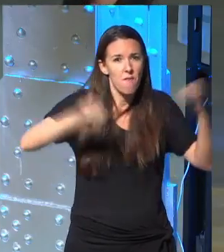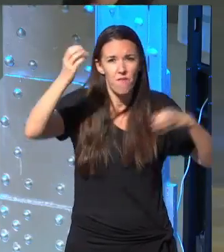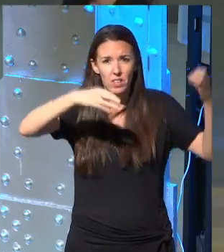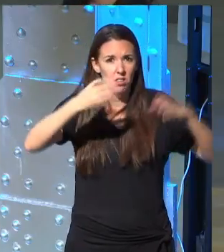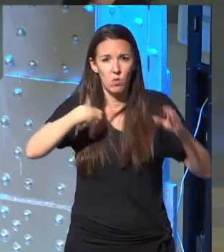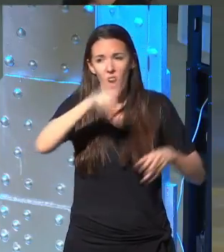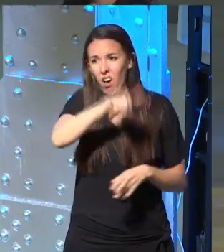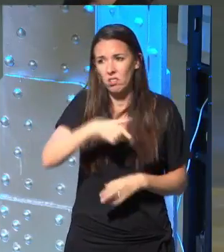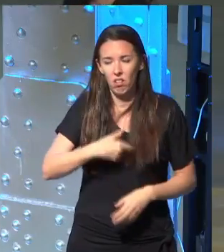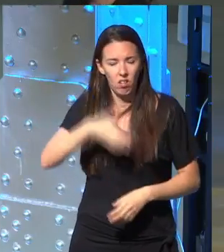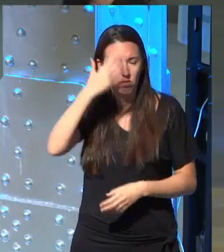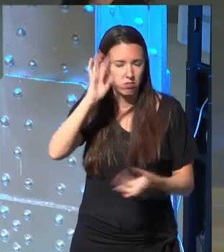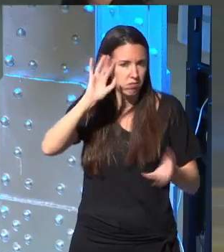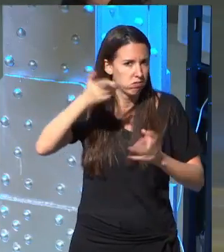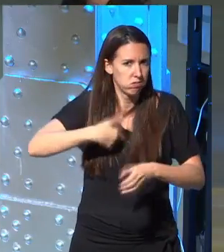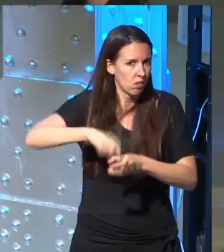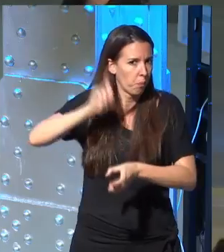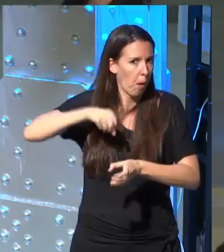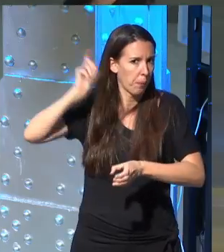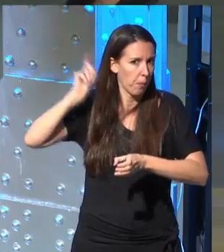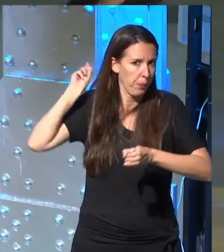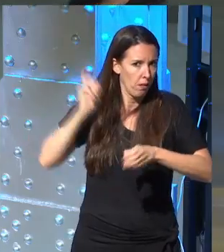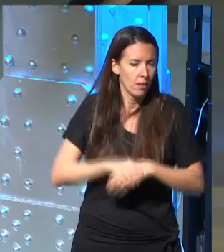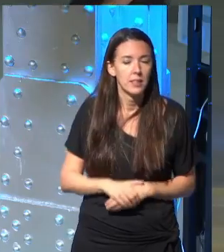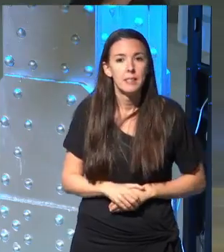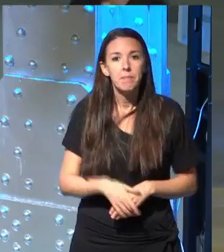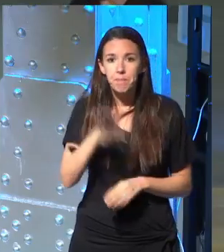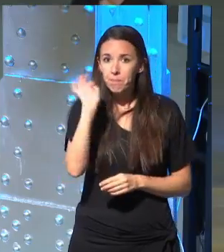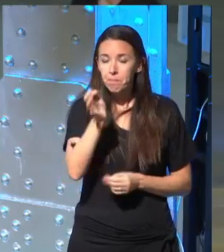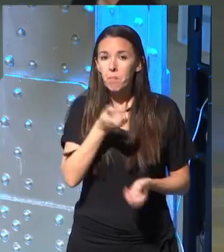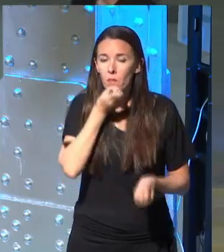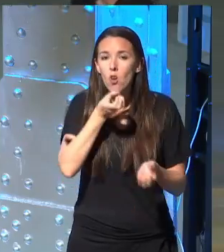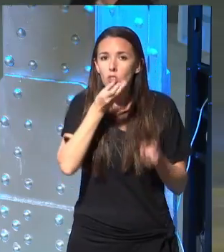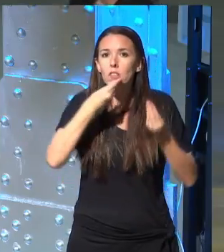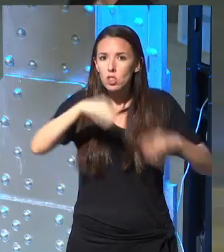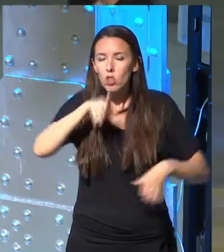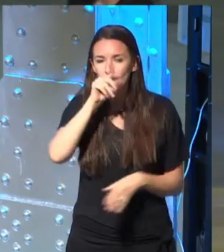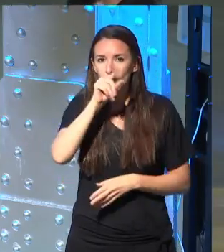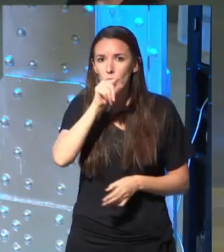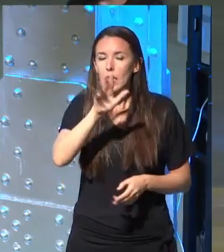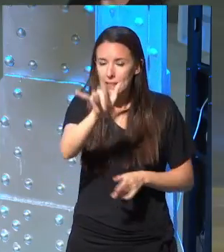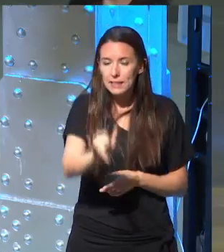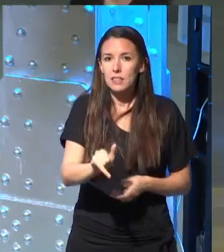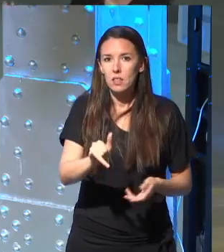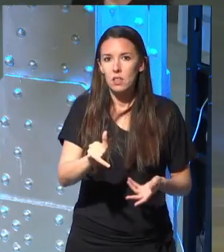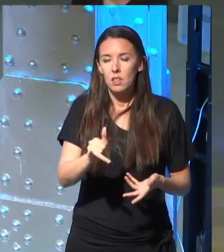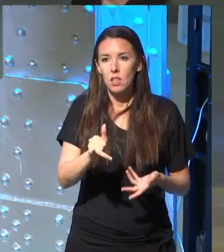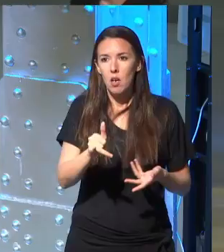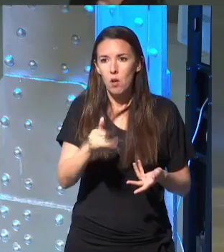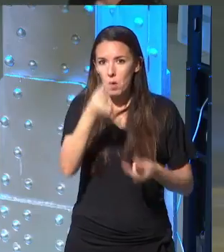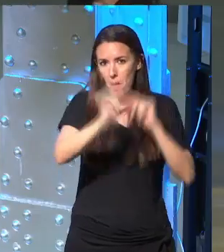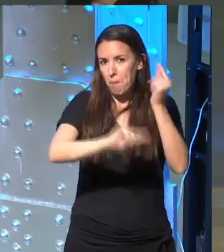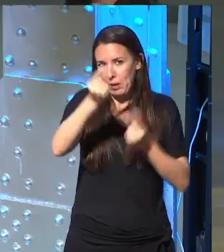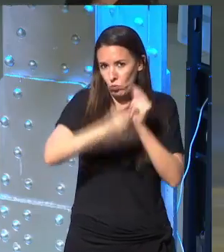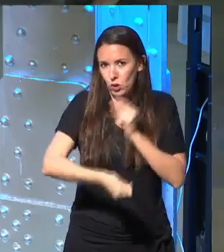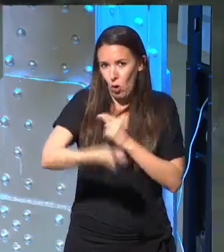se desengancha, en plan, vale, se te está yendo la pinta. Claro. Sí, a ver, yo creo que realmente se pueden contar historias en Twitter con... Sí, pero no... Con más presupuesto,